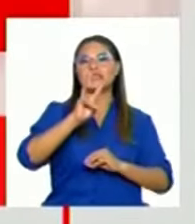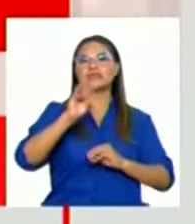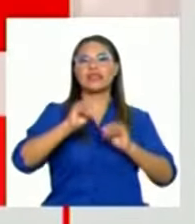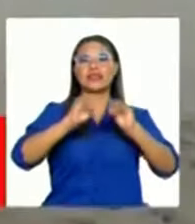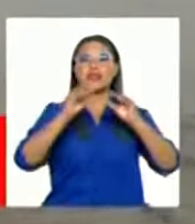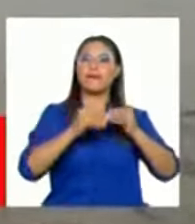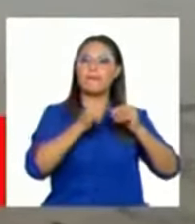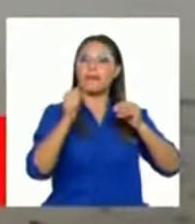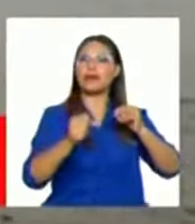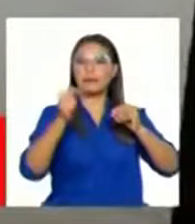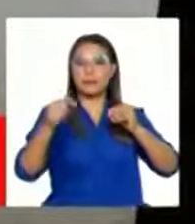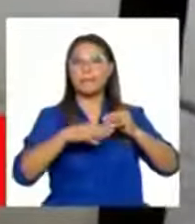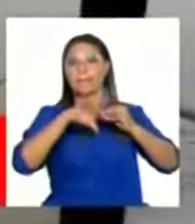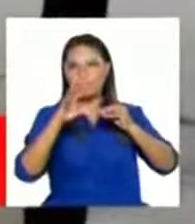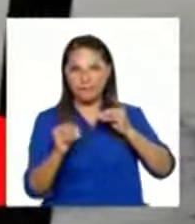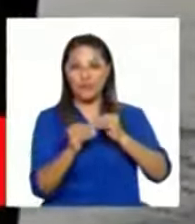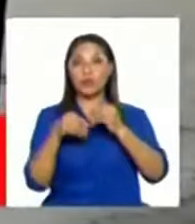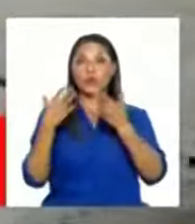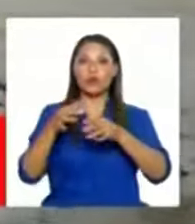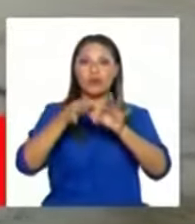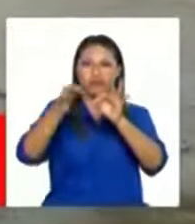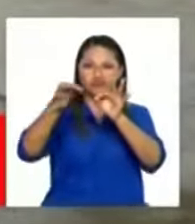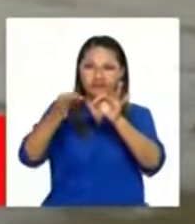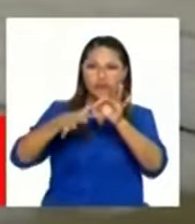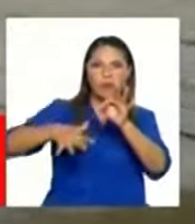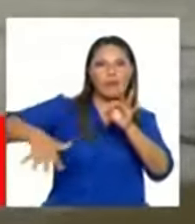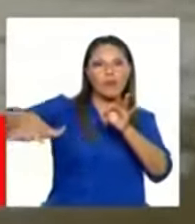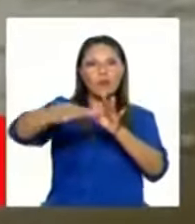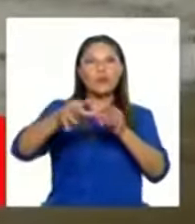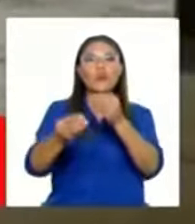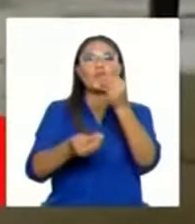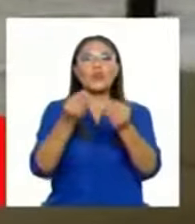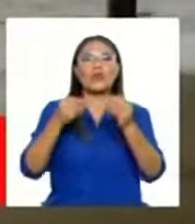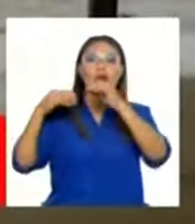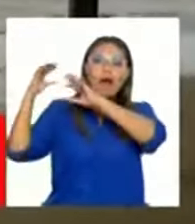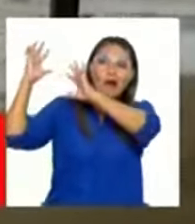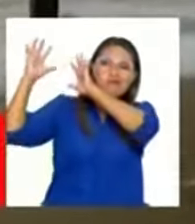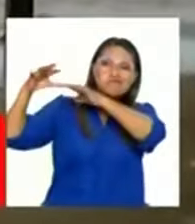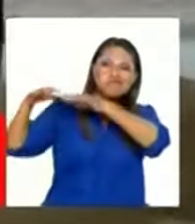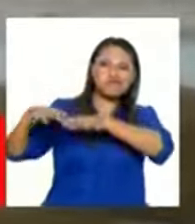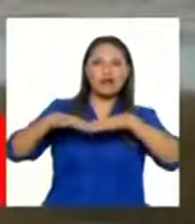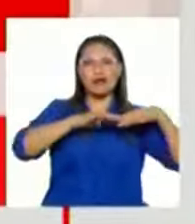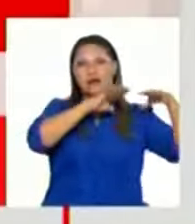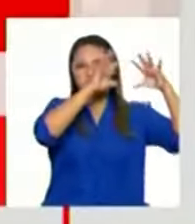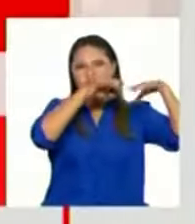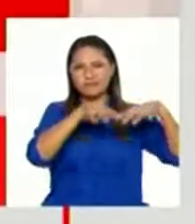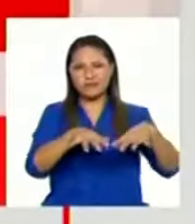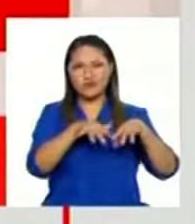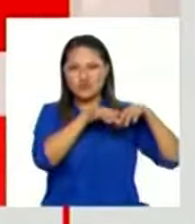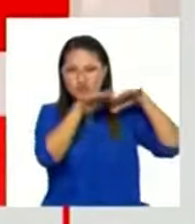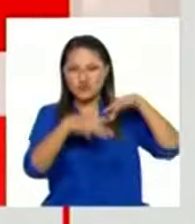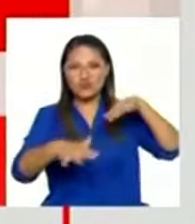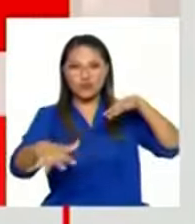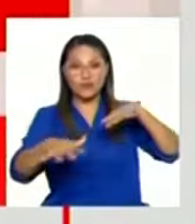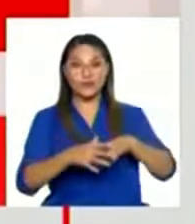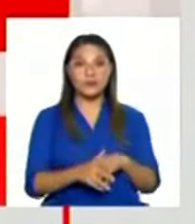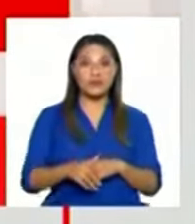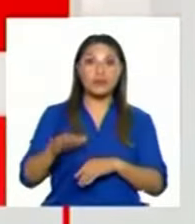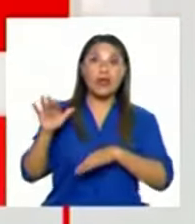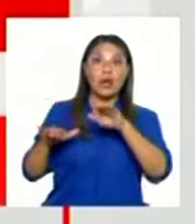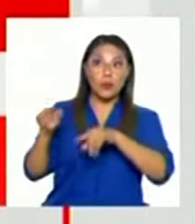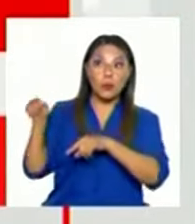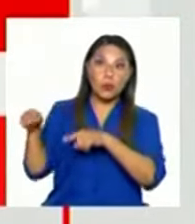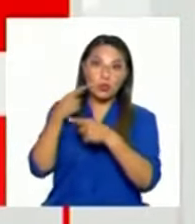varios distritos del país, por impacto de daños a consecuencia de intensas precipitaciones pluviales. En el caso de